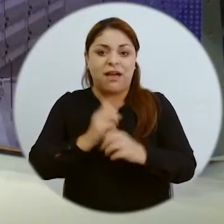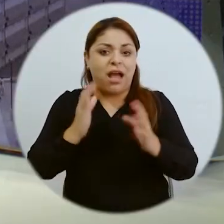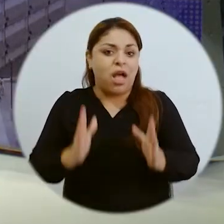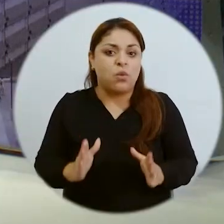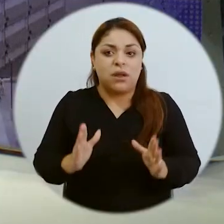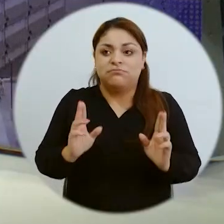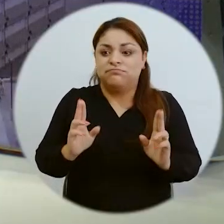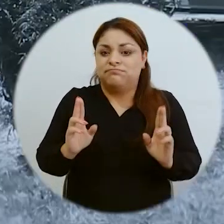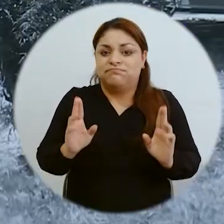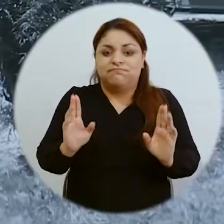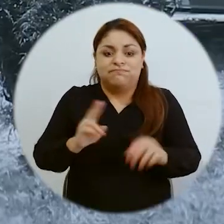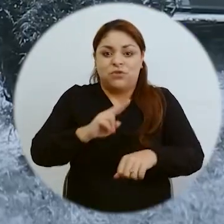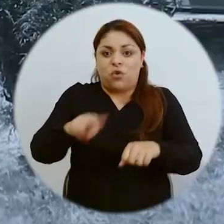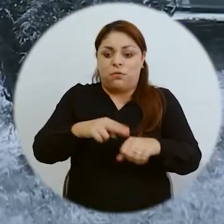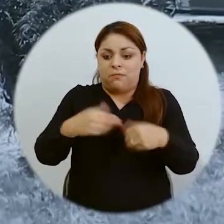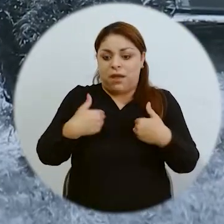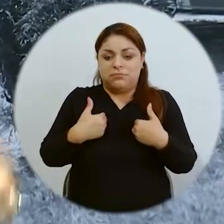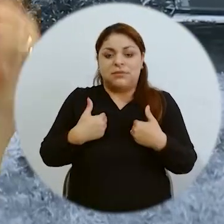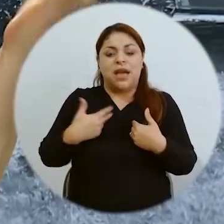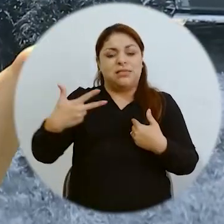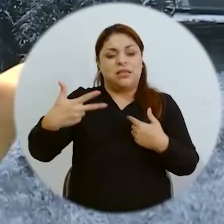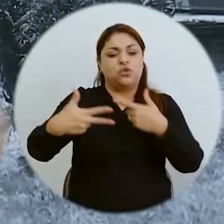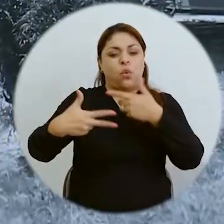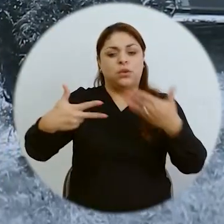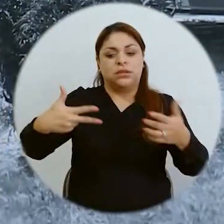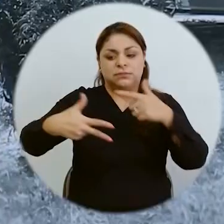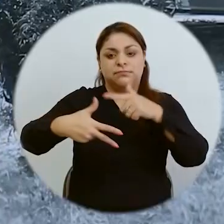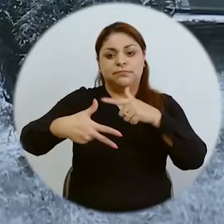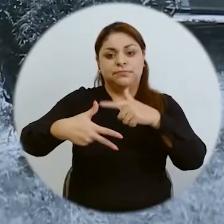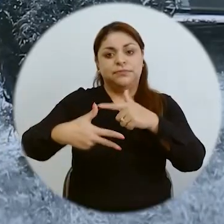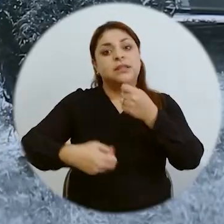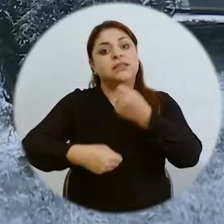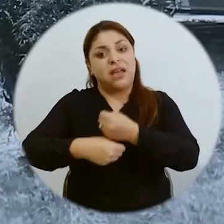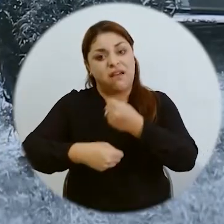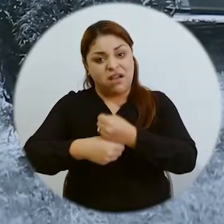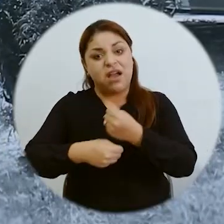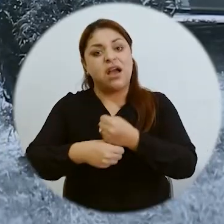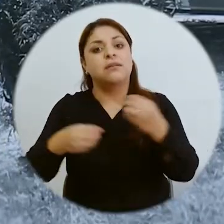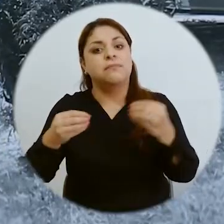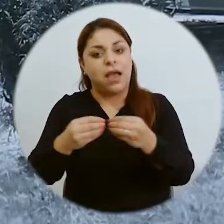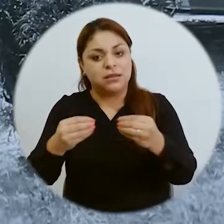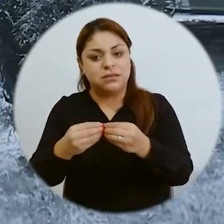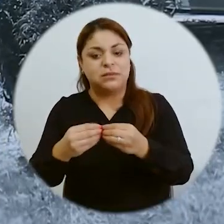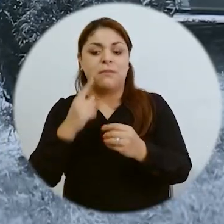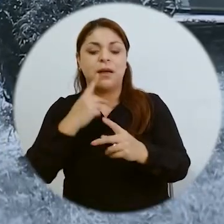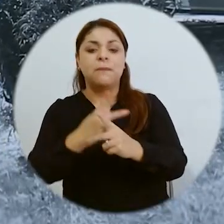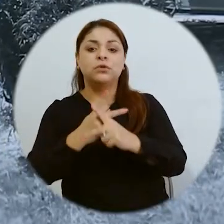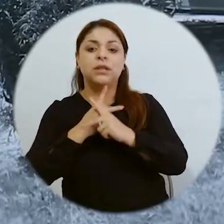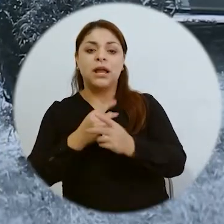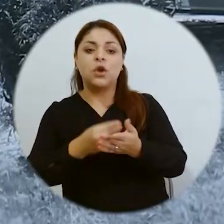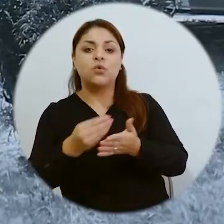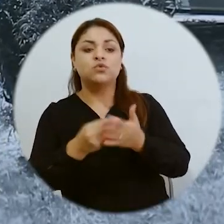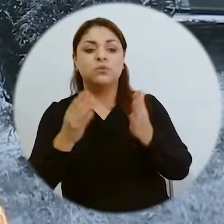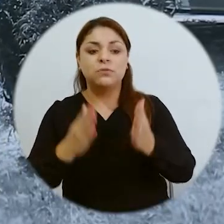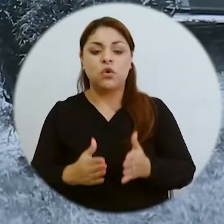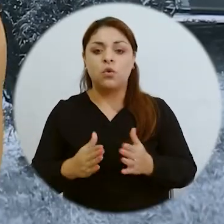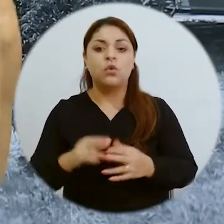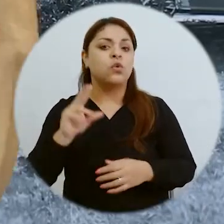a la tasa de interés en sí misma, ¿verdad? Que es importante. Lo cierto aquí es que tenemos, por lo menos para